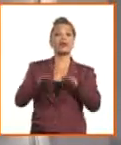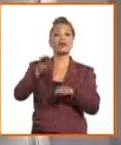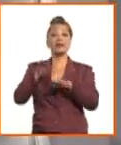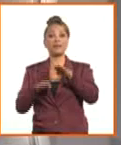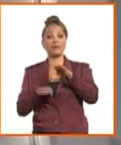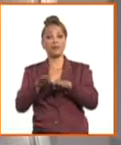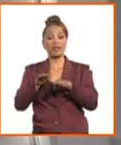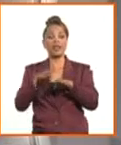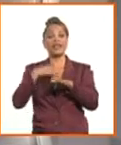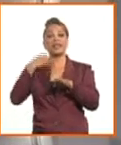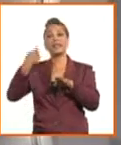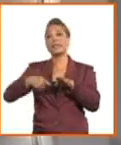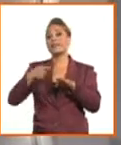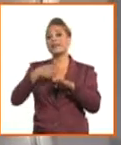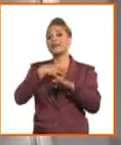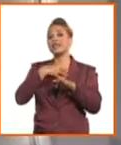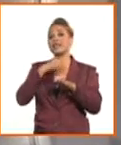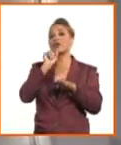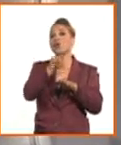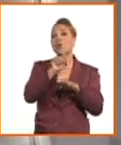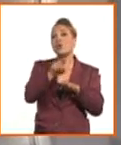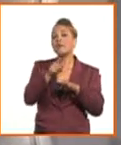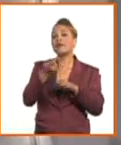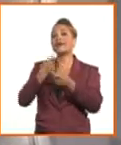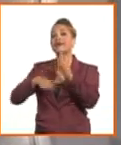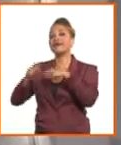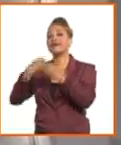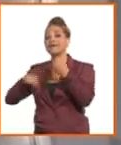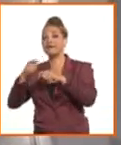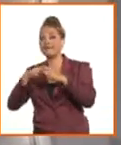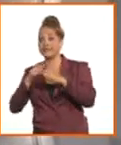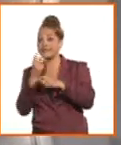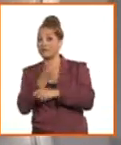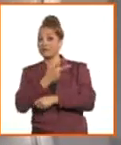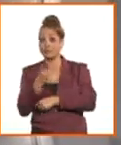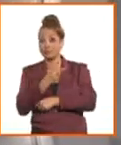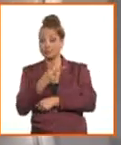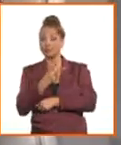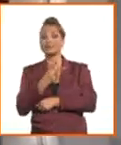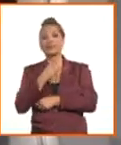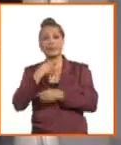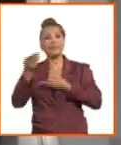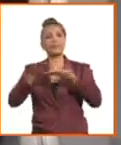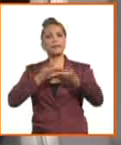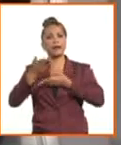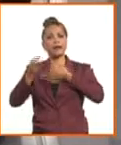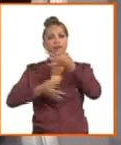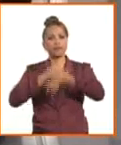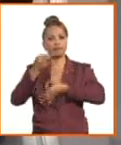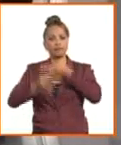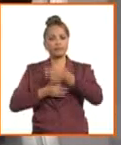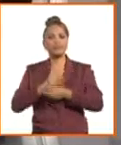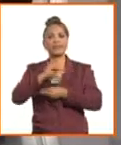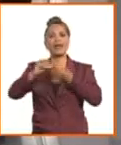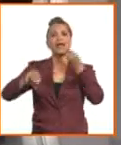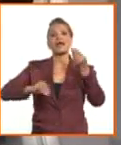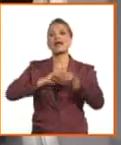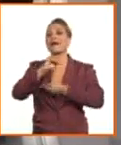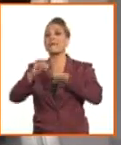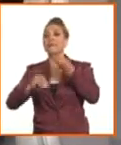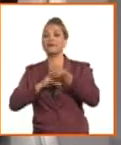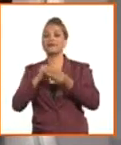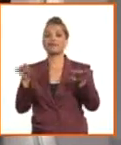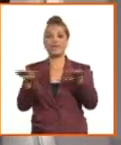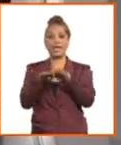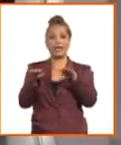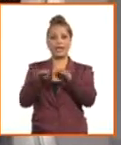tener compra y venta. Ese es el mercado cambiario del que estamos hablando. Un mercado cambiario que haga operaciones en los dos